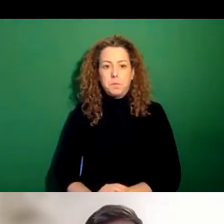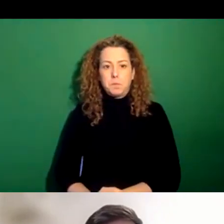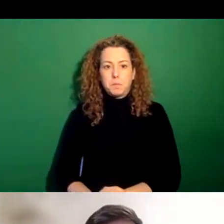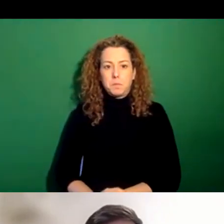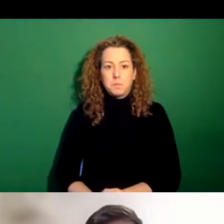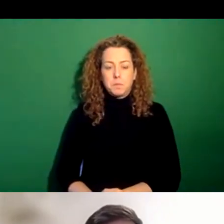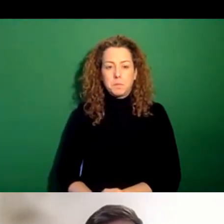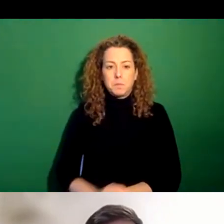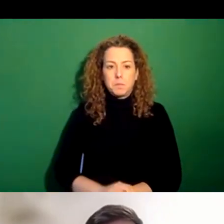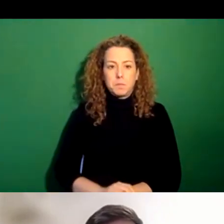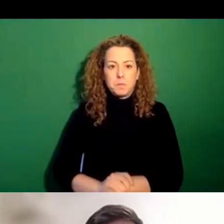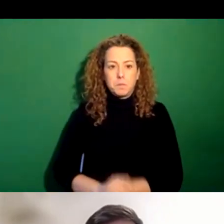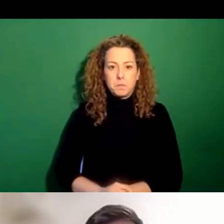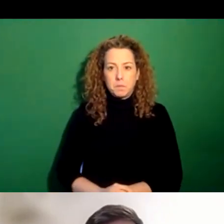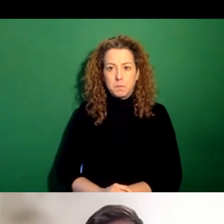Claro.